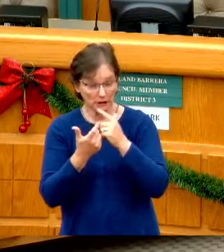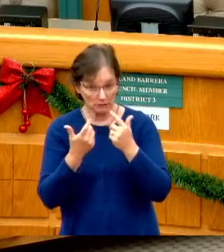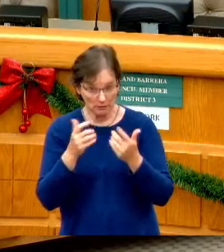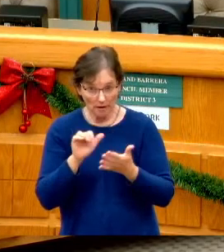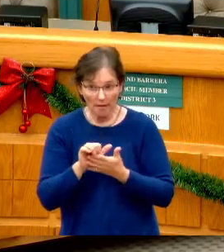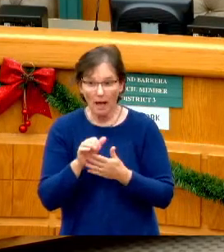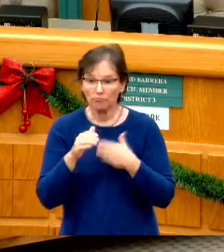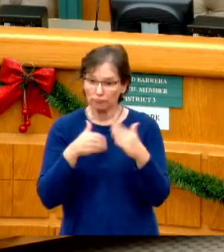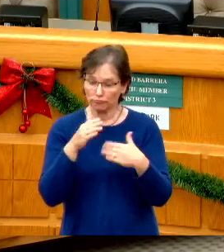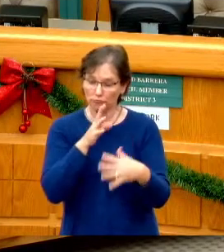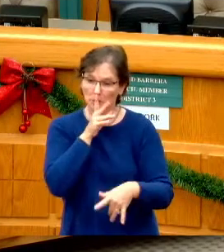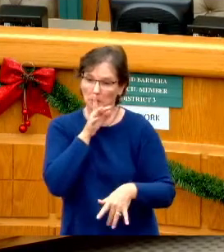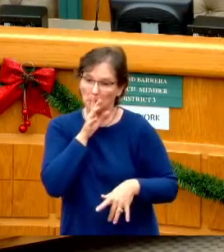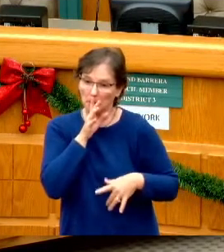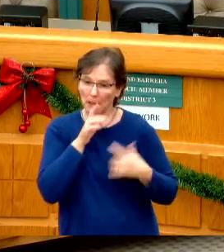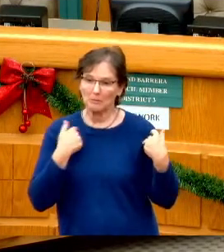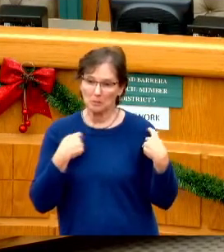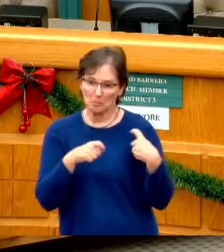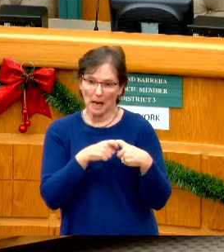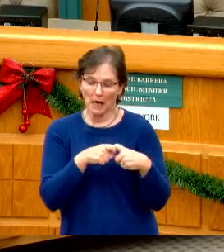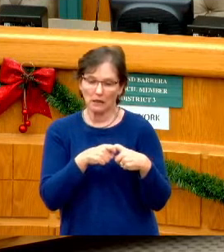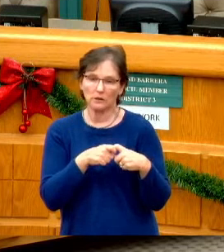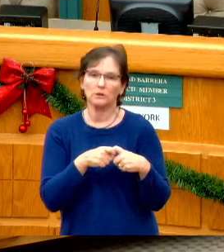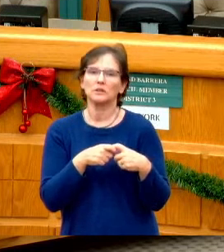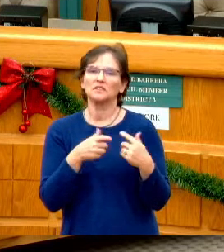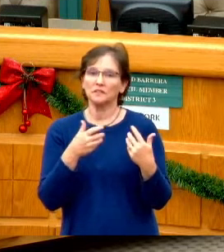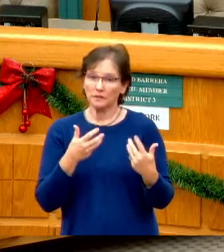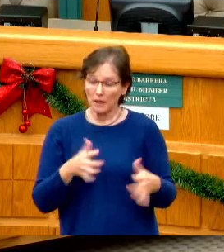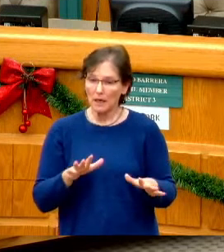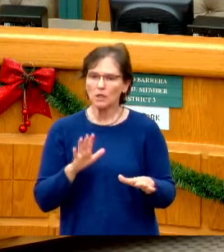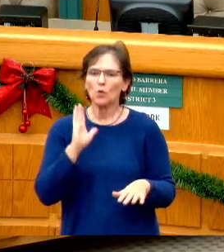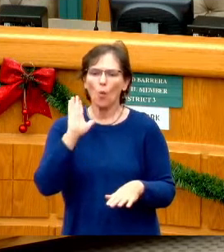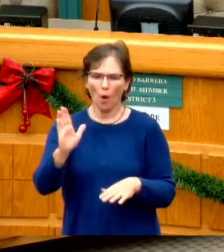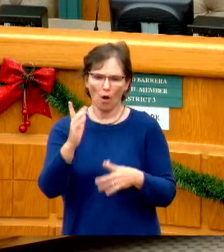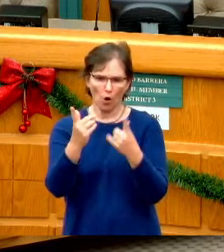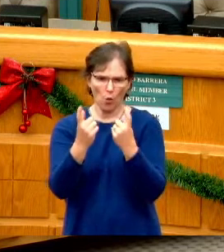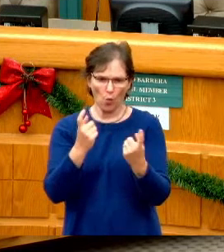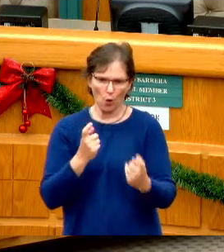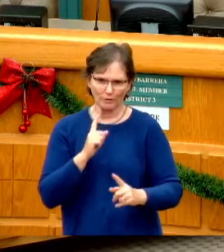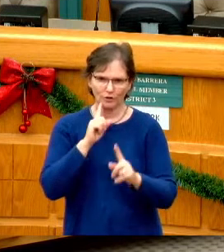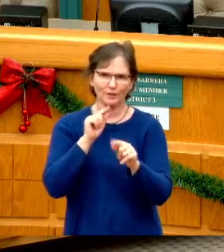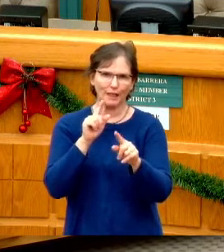casos confirmados por el coronavirus. De esa cifra, 25.410 personas se